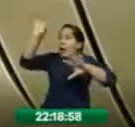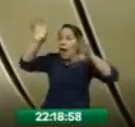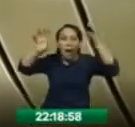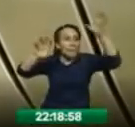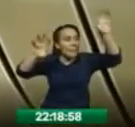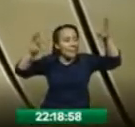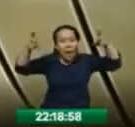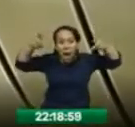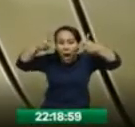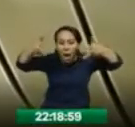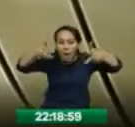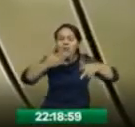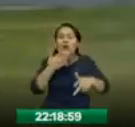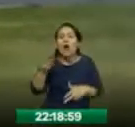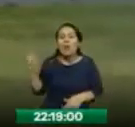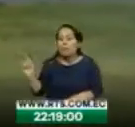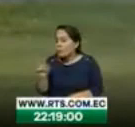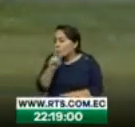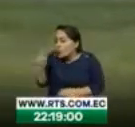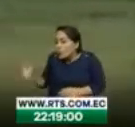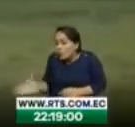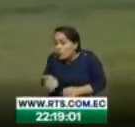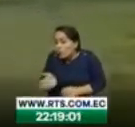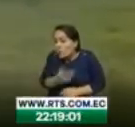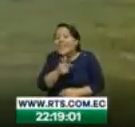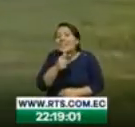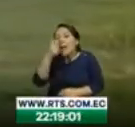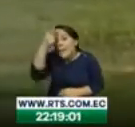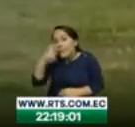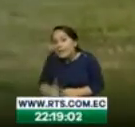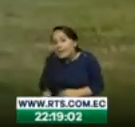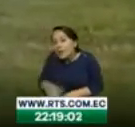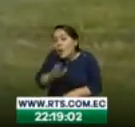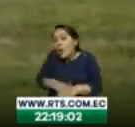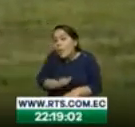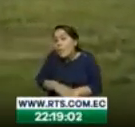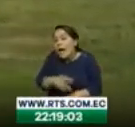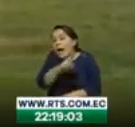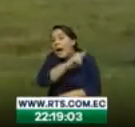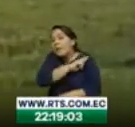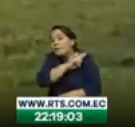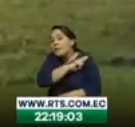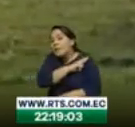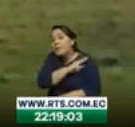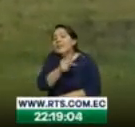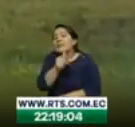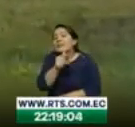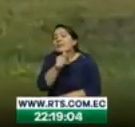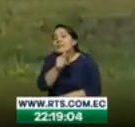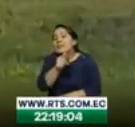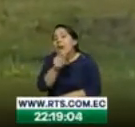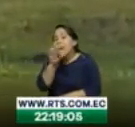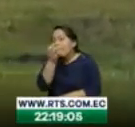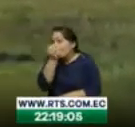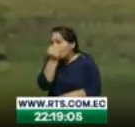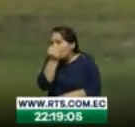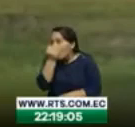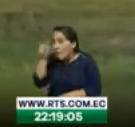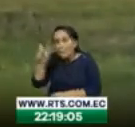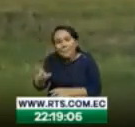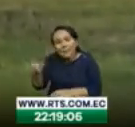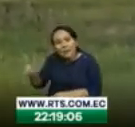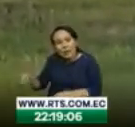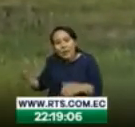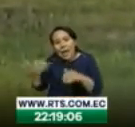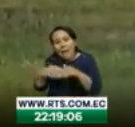seguridad, entre otros elementos que podrían determinar si hubo o no responsabilidades para quienes pudieron evitar que ellos ingresen a un